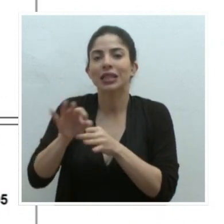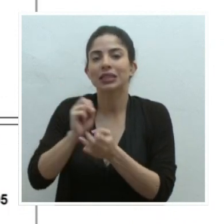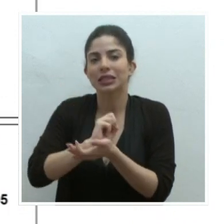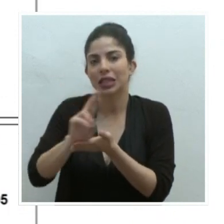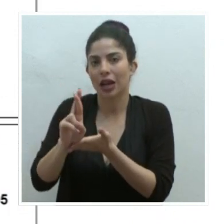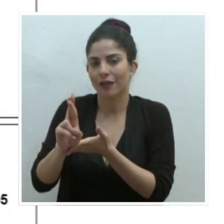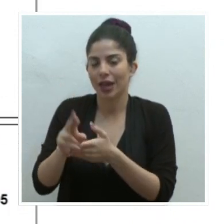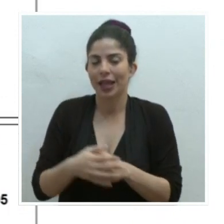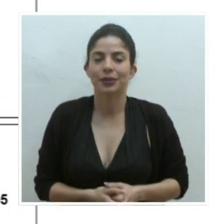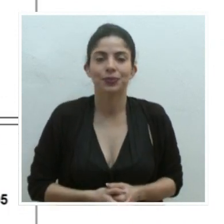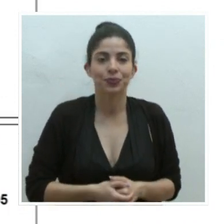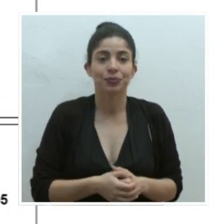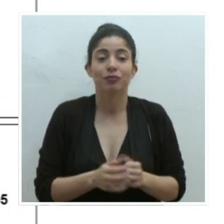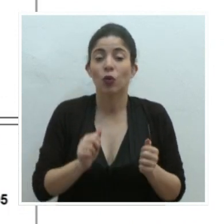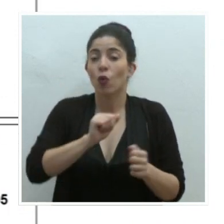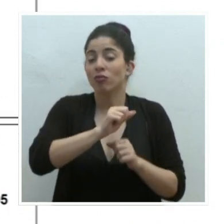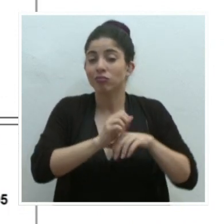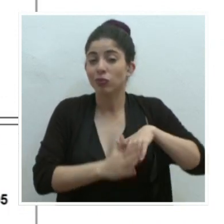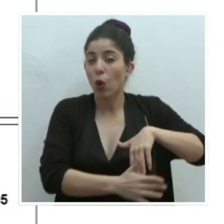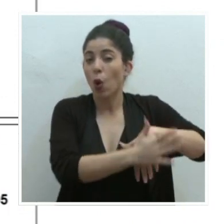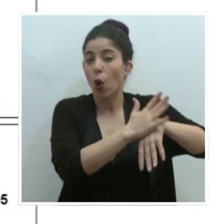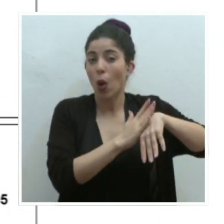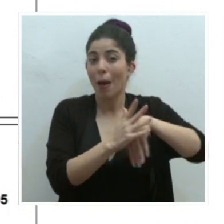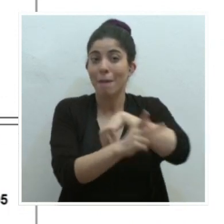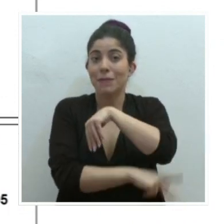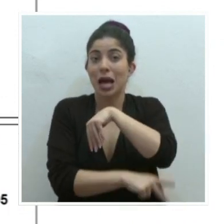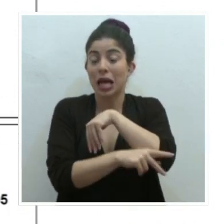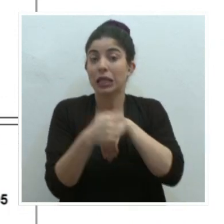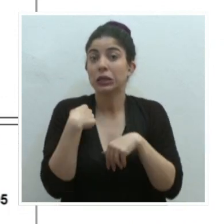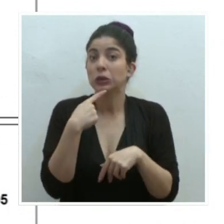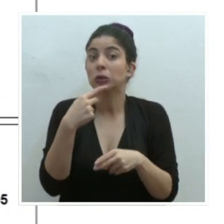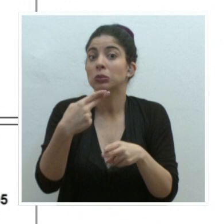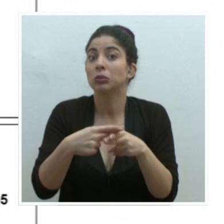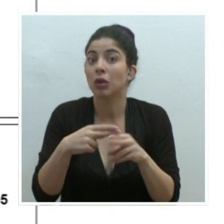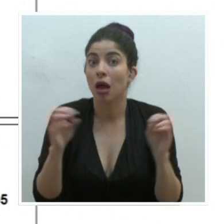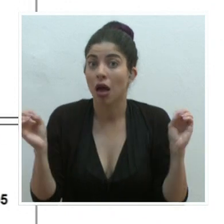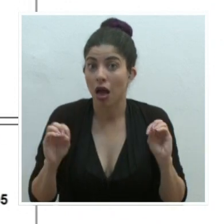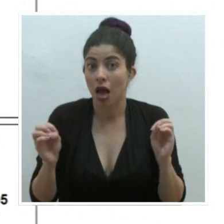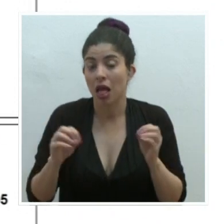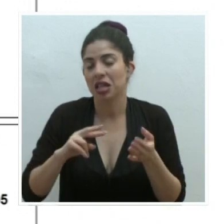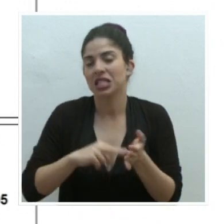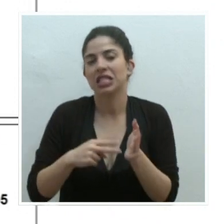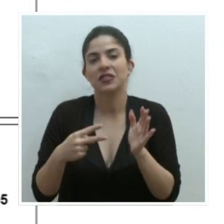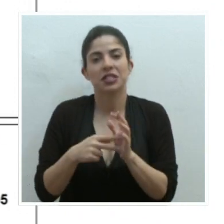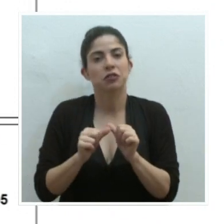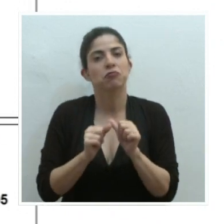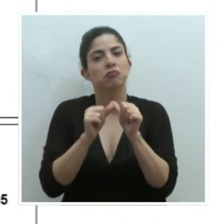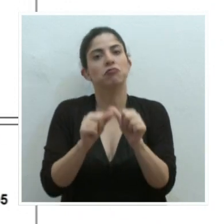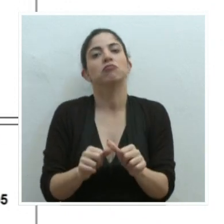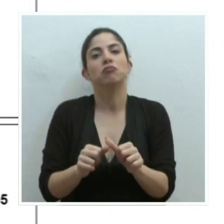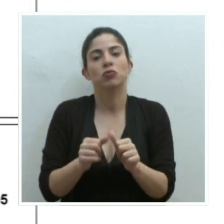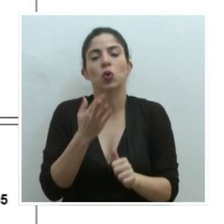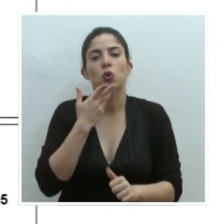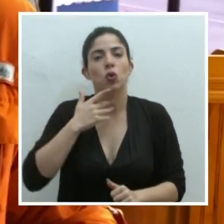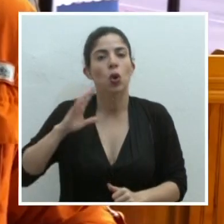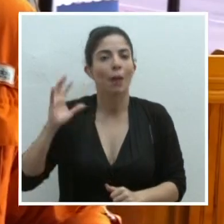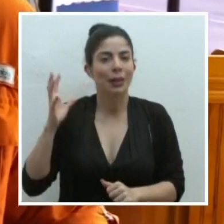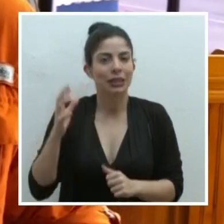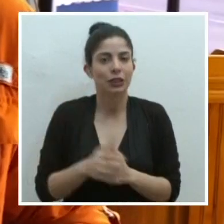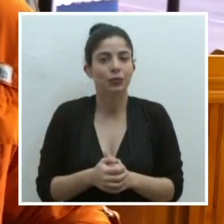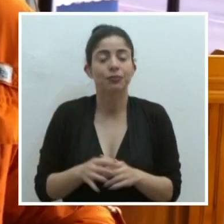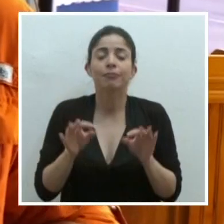Rafael. El resto del país, que no he mencionado en esta oportunidad, se mantiene en alerta amarilla.